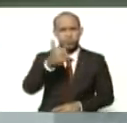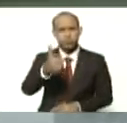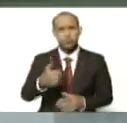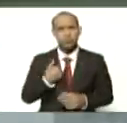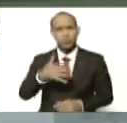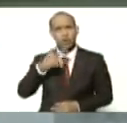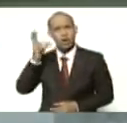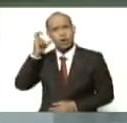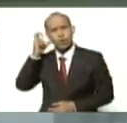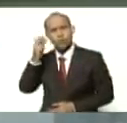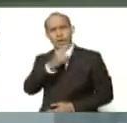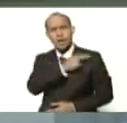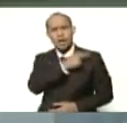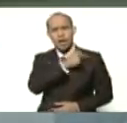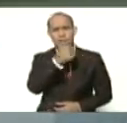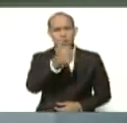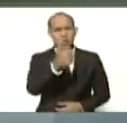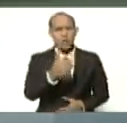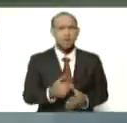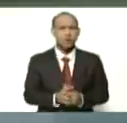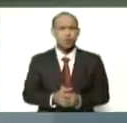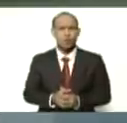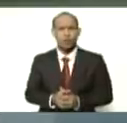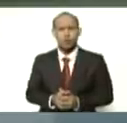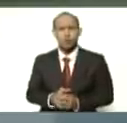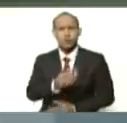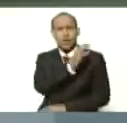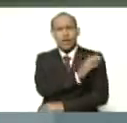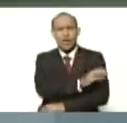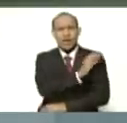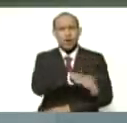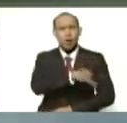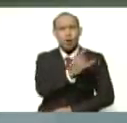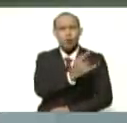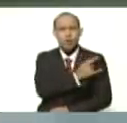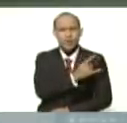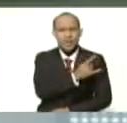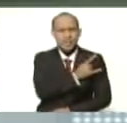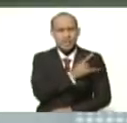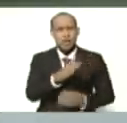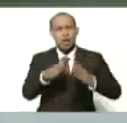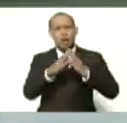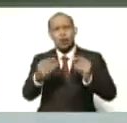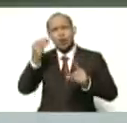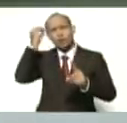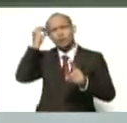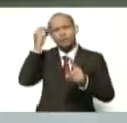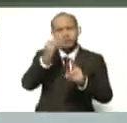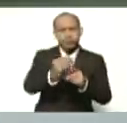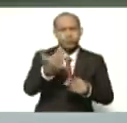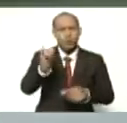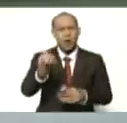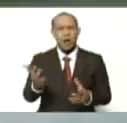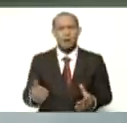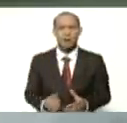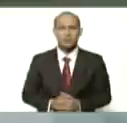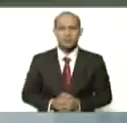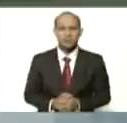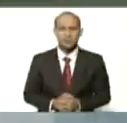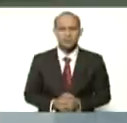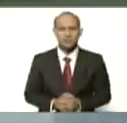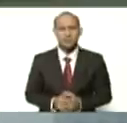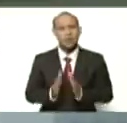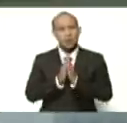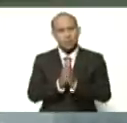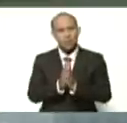al director del clínico universitario bueno y todas las perspectivas que hay no está de más